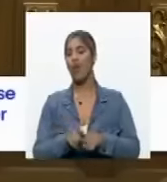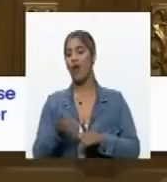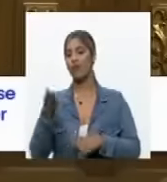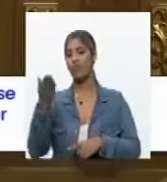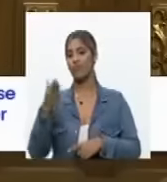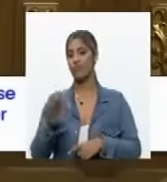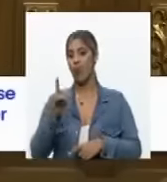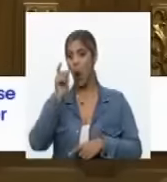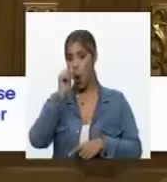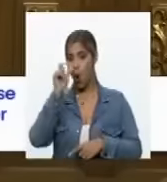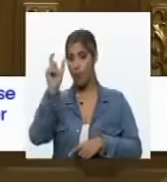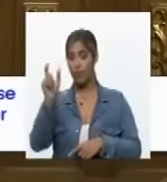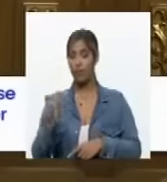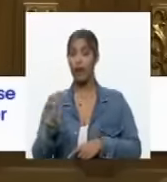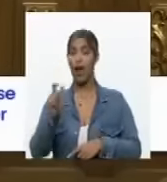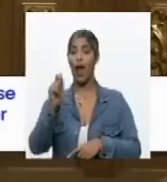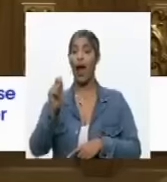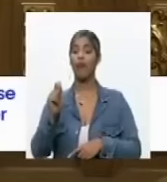Alberto Lovera,